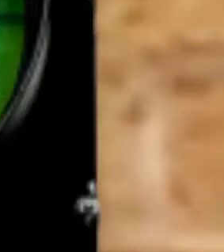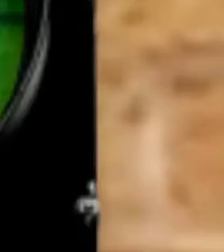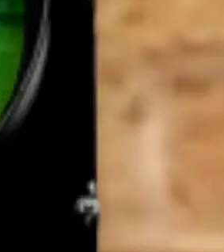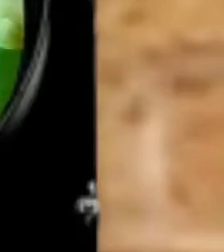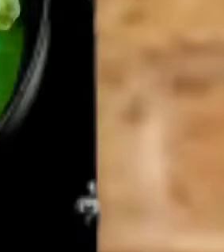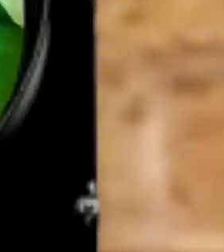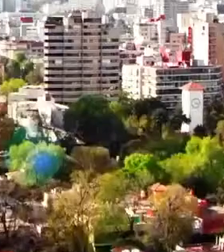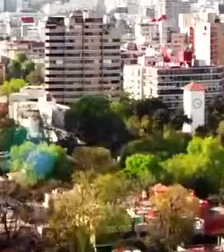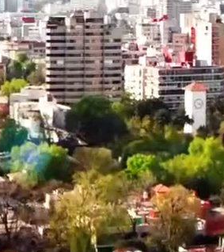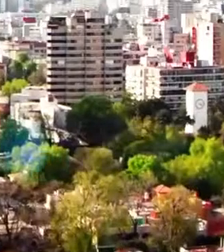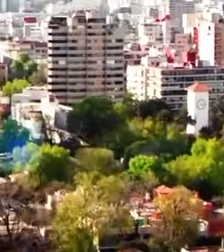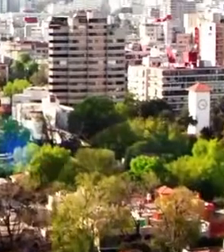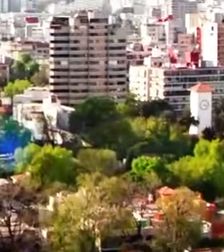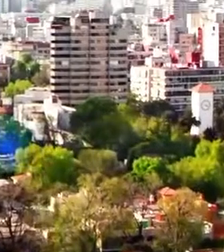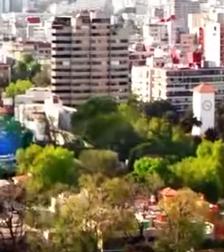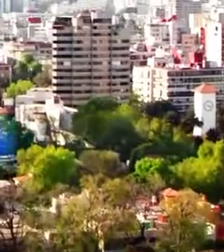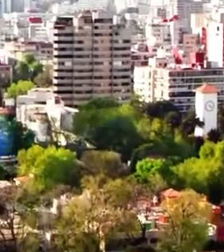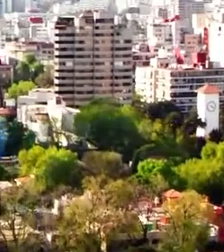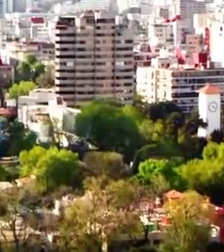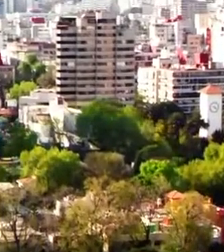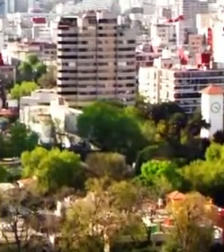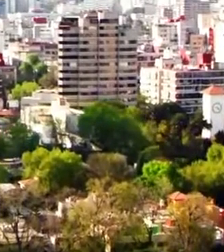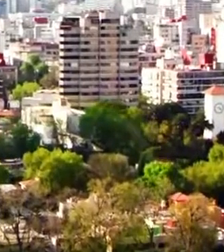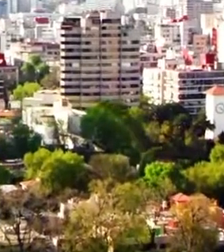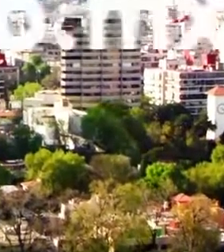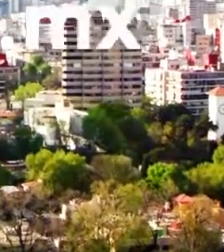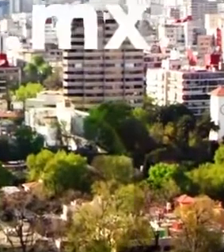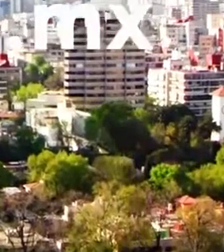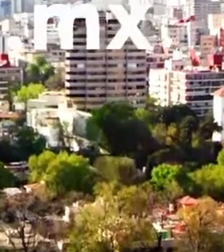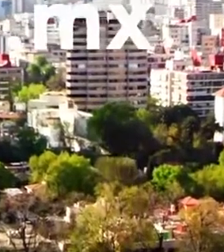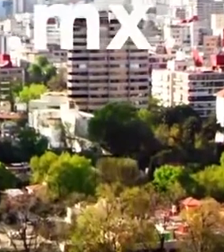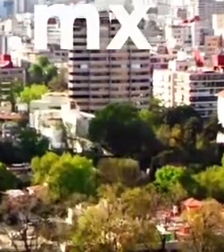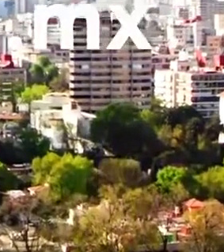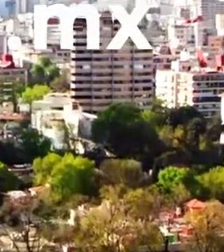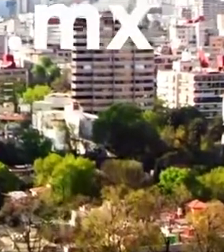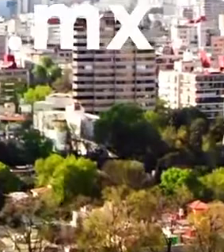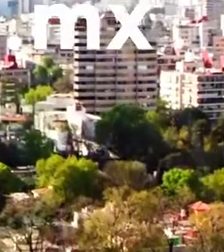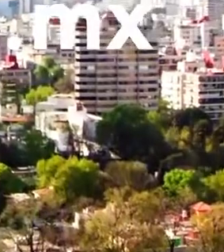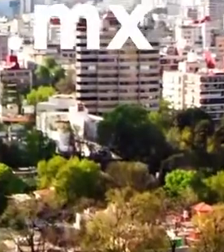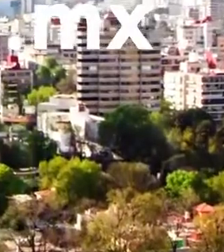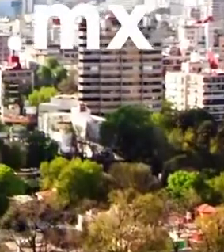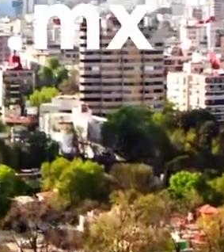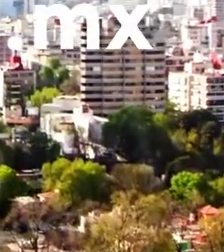para evitar contagios. Para mayor información visita